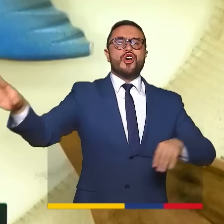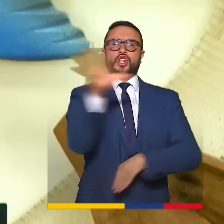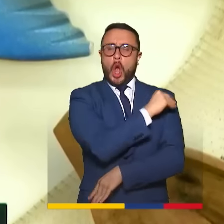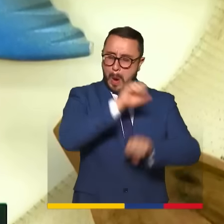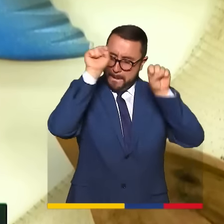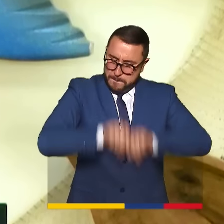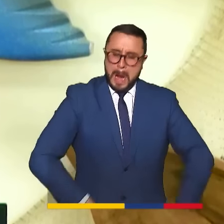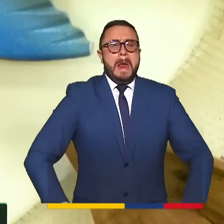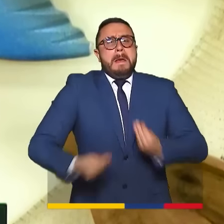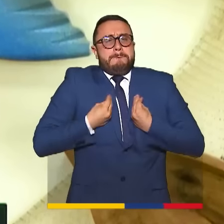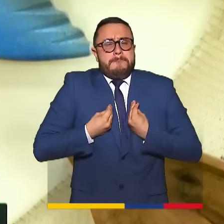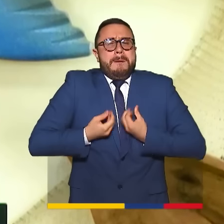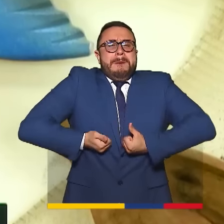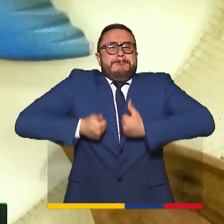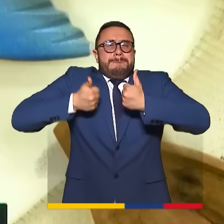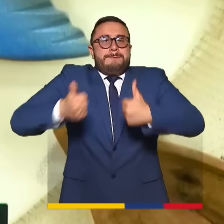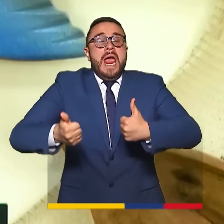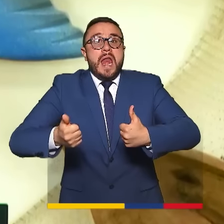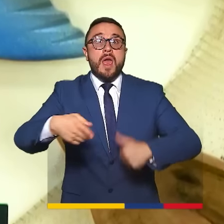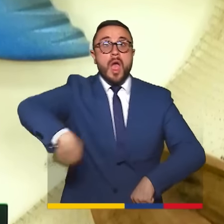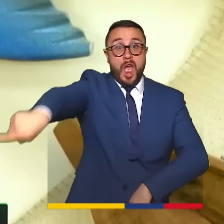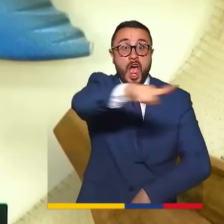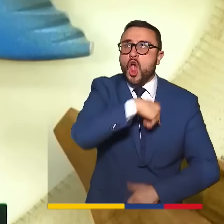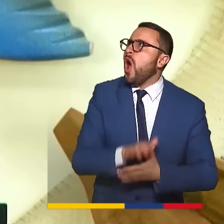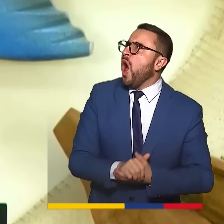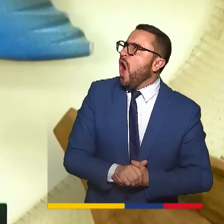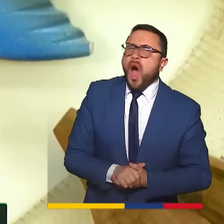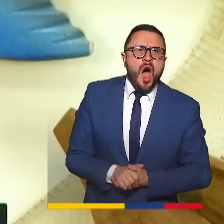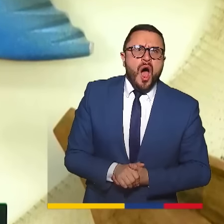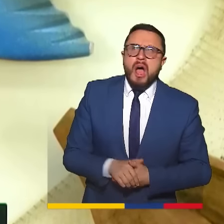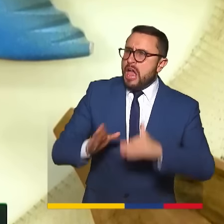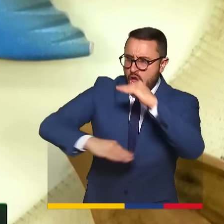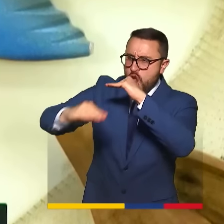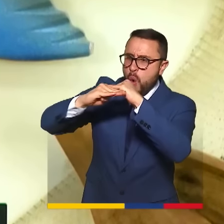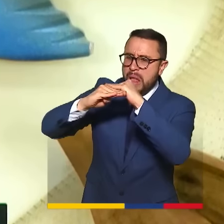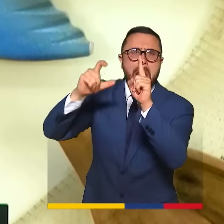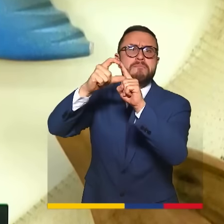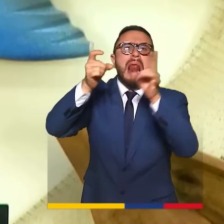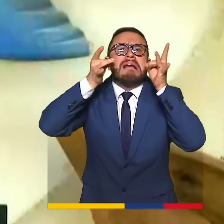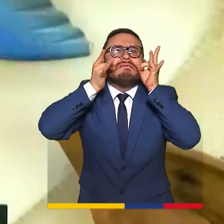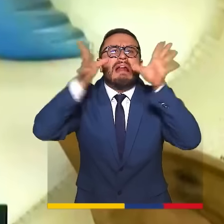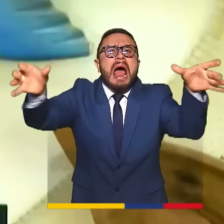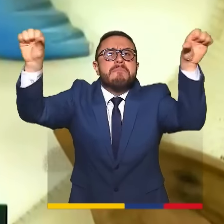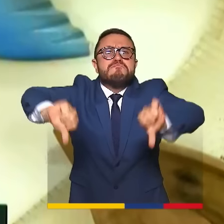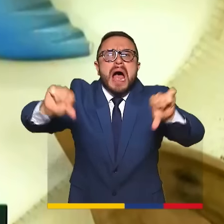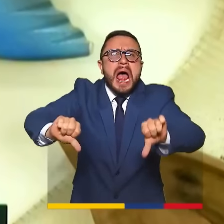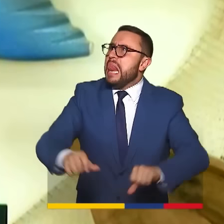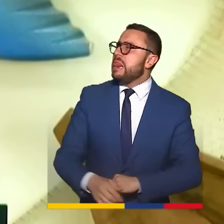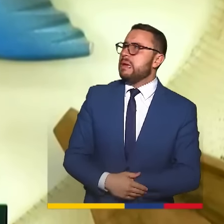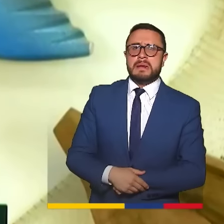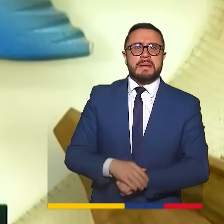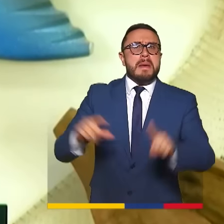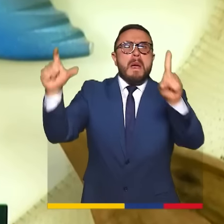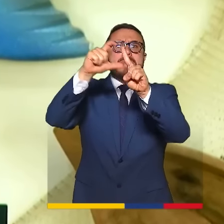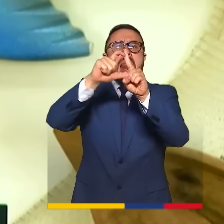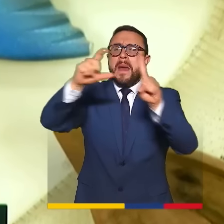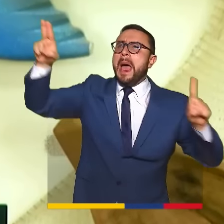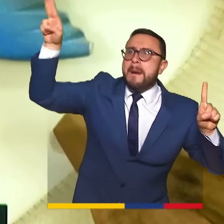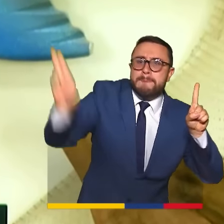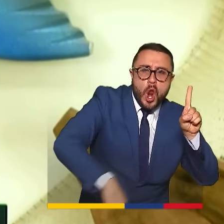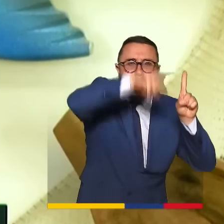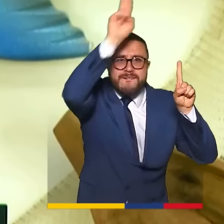humanidad, suena a sacrilegio, suena a palabra atroz, suena a palabra